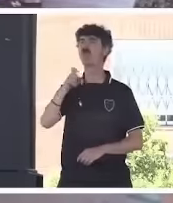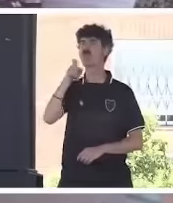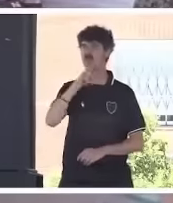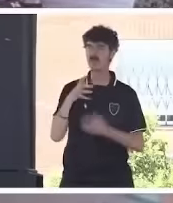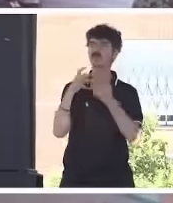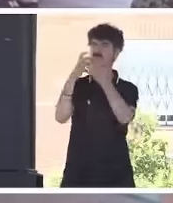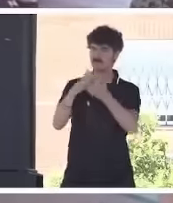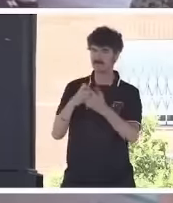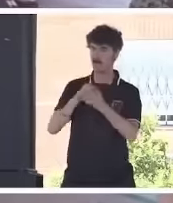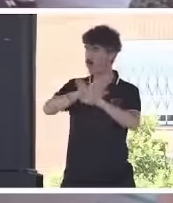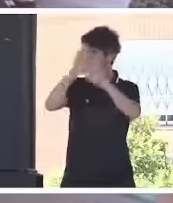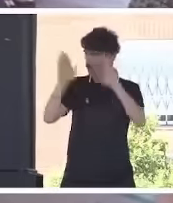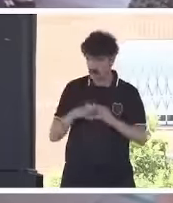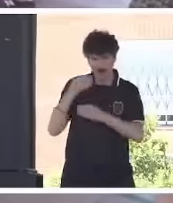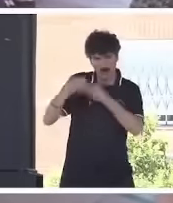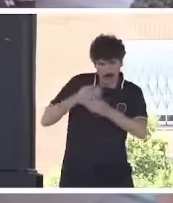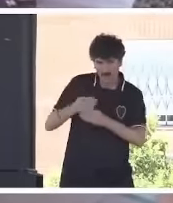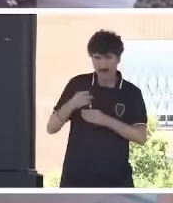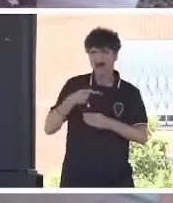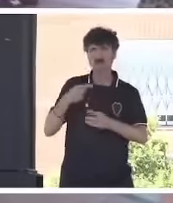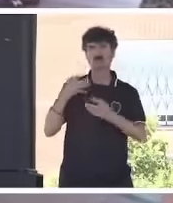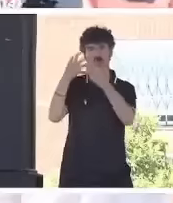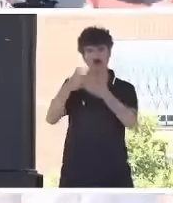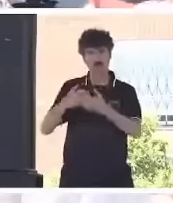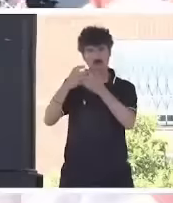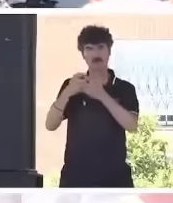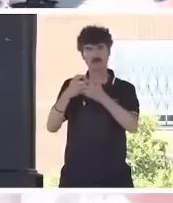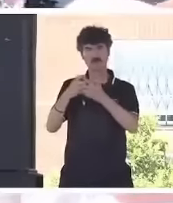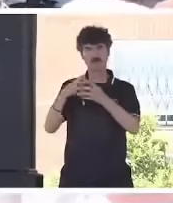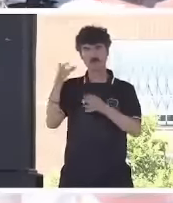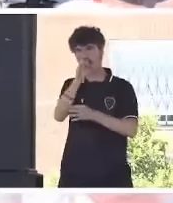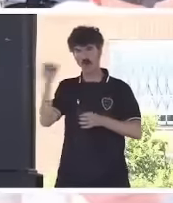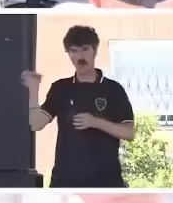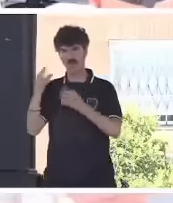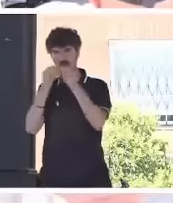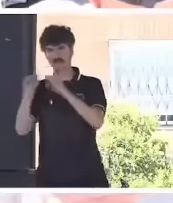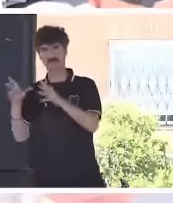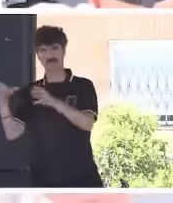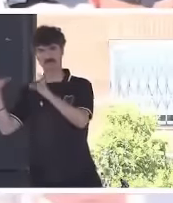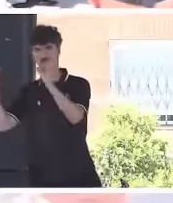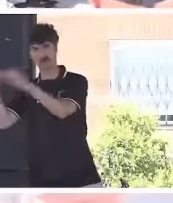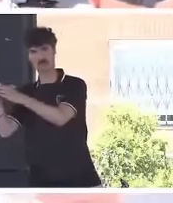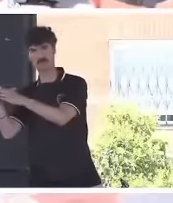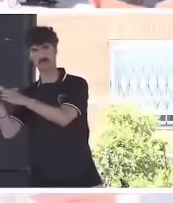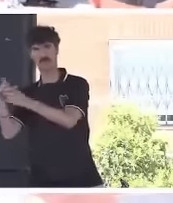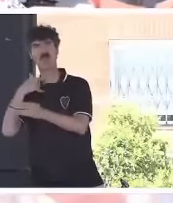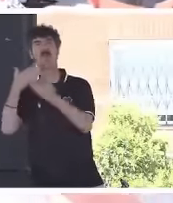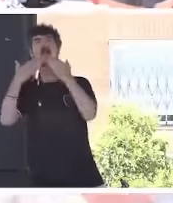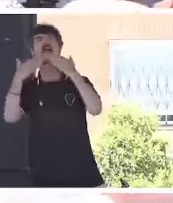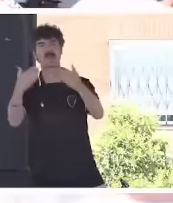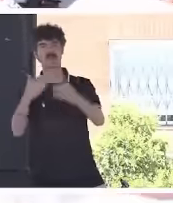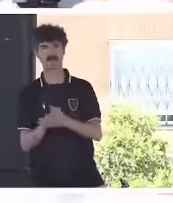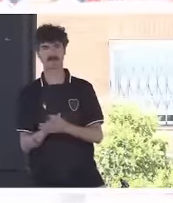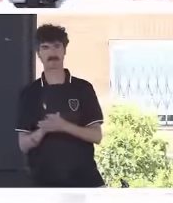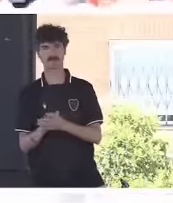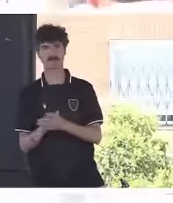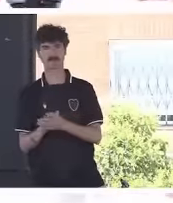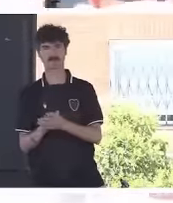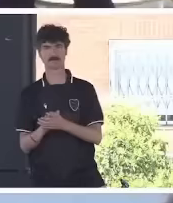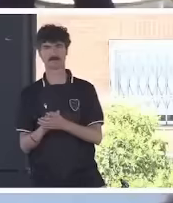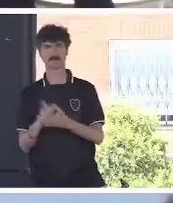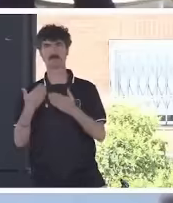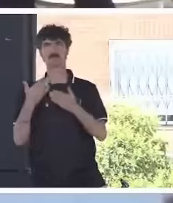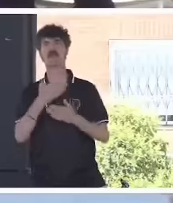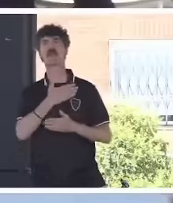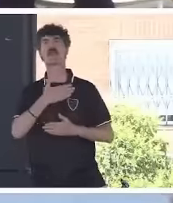aunque sea lo último que hagamos, nos vamos a poner del lado correcto de la historia. os doy las gracias de todo corazón